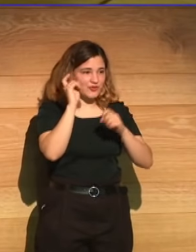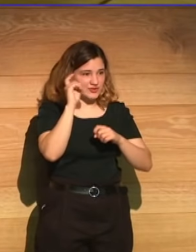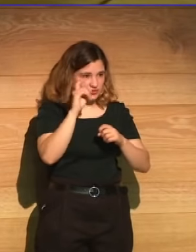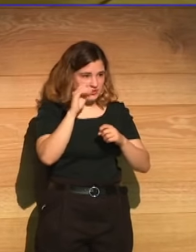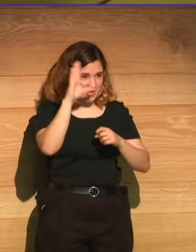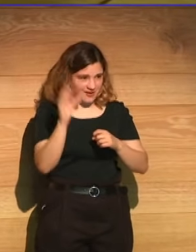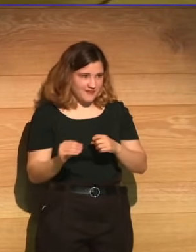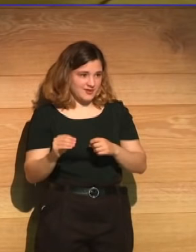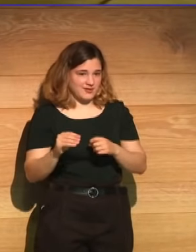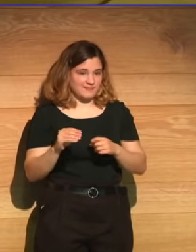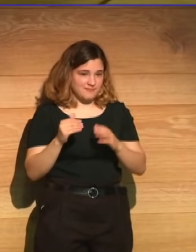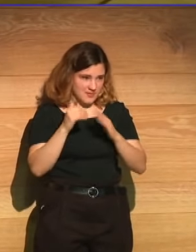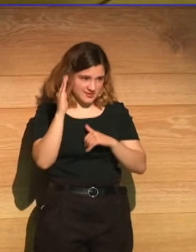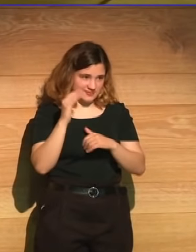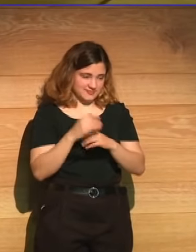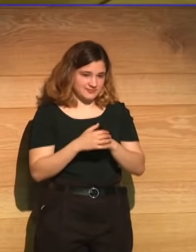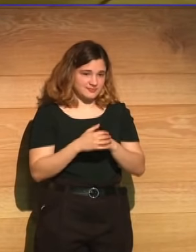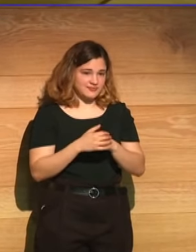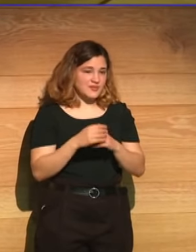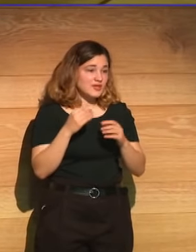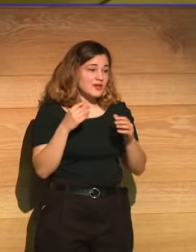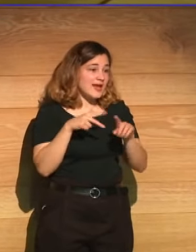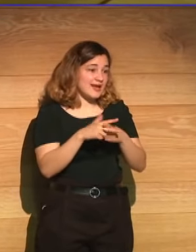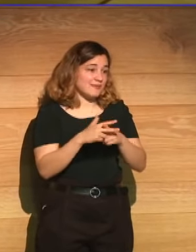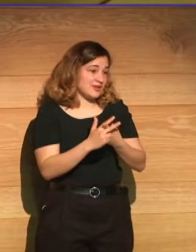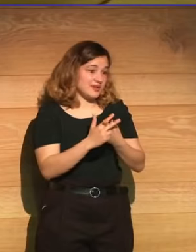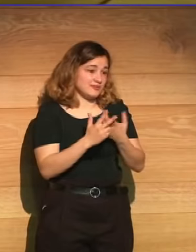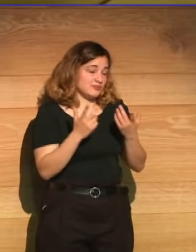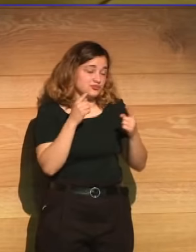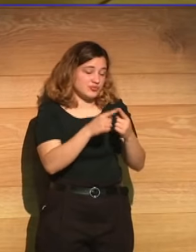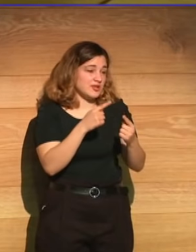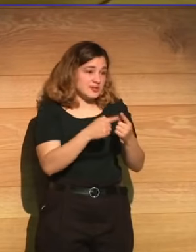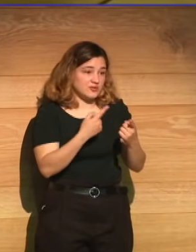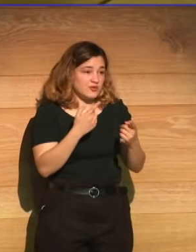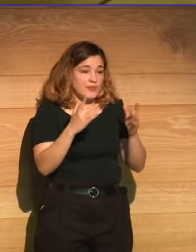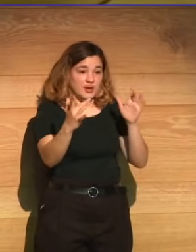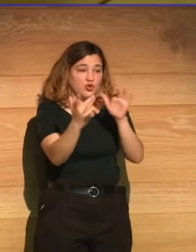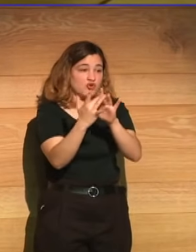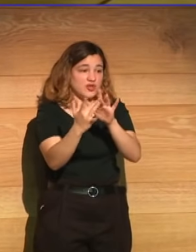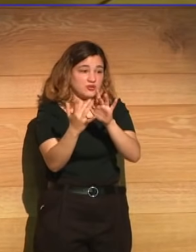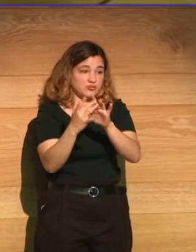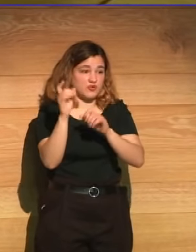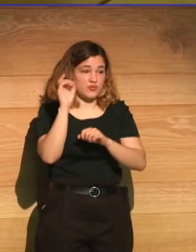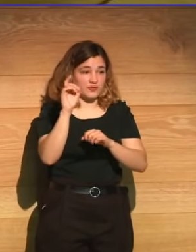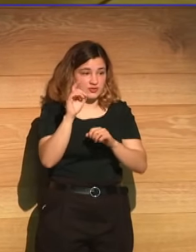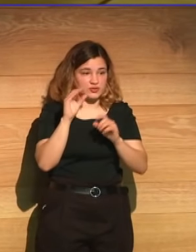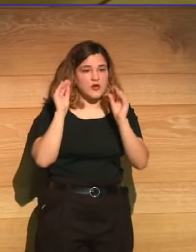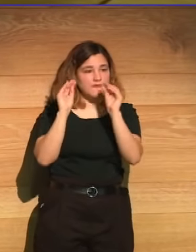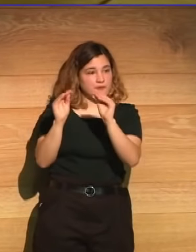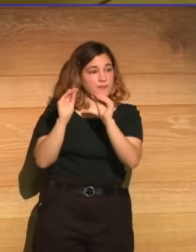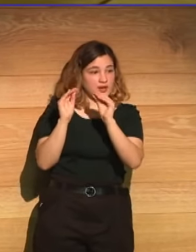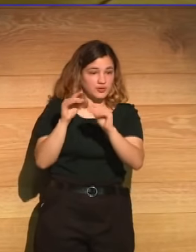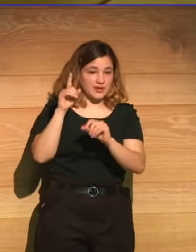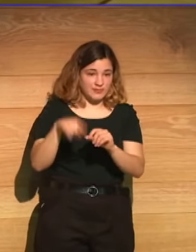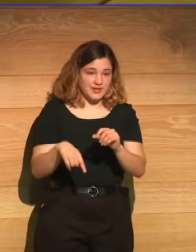utilizando las herramientas disponibles para entrar en contacto con ellos, además de formarlos